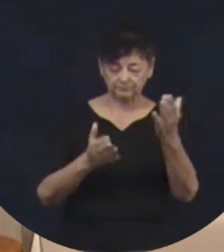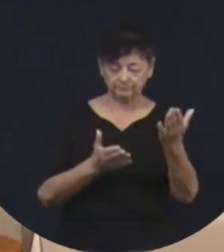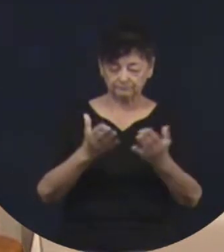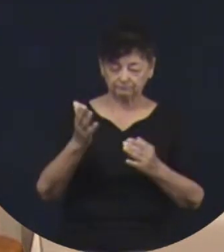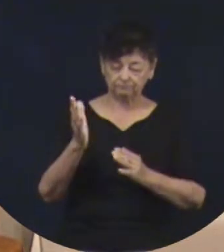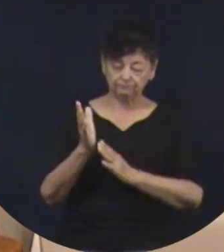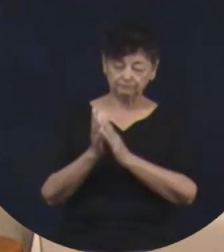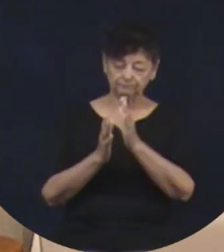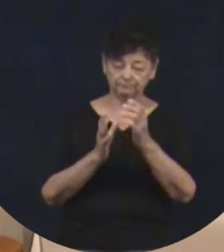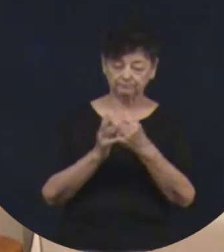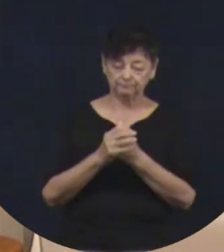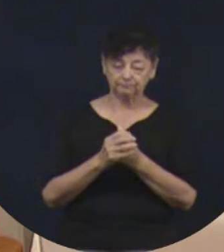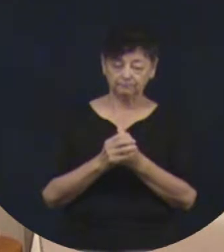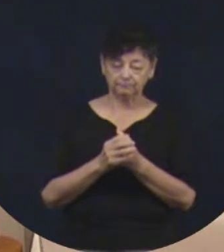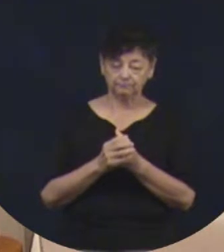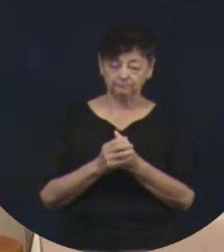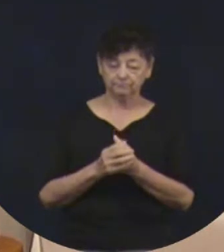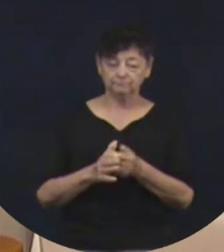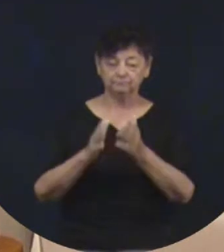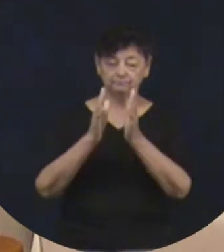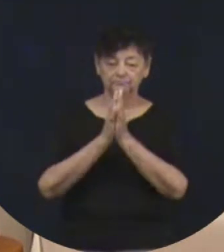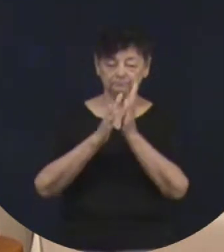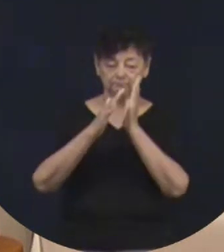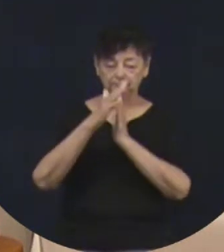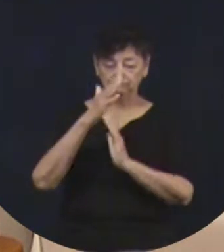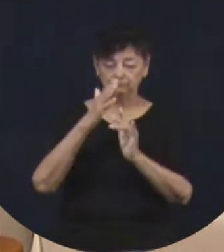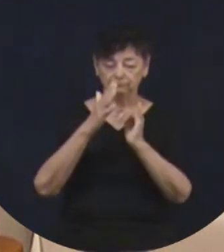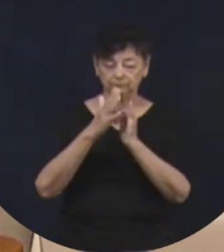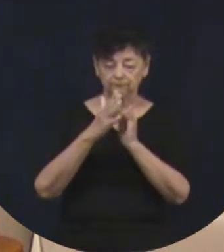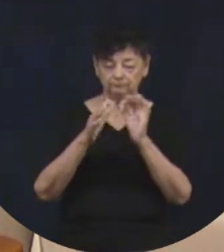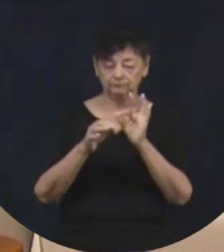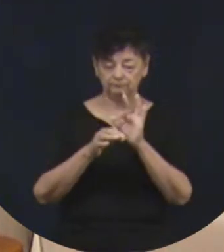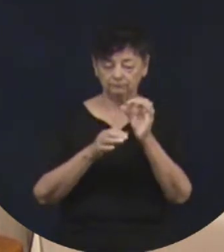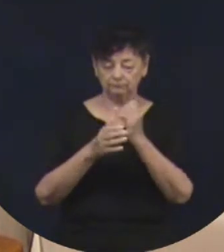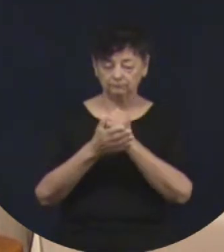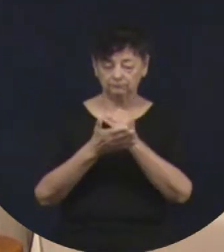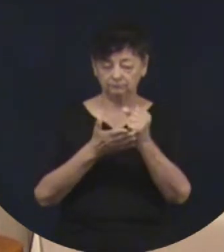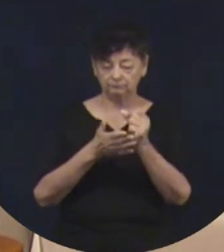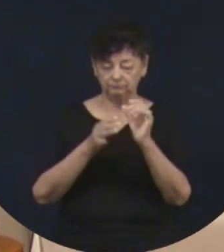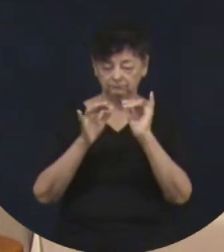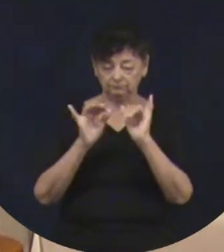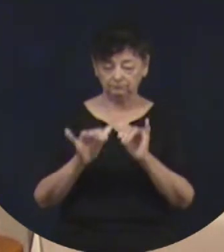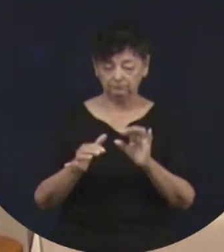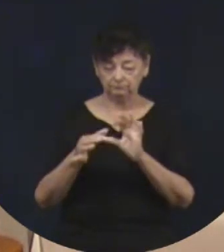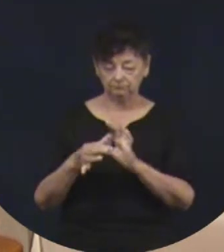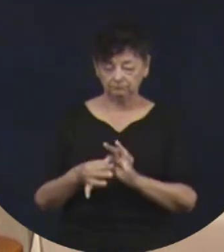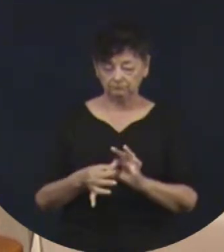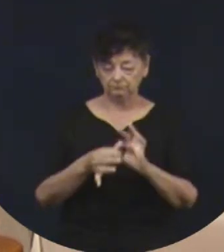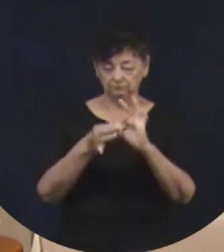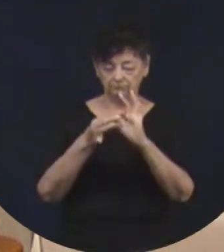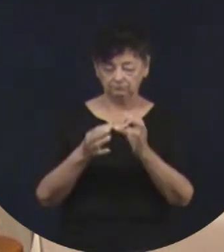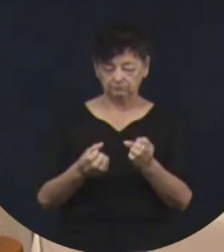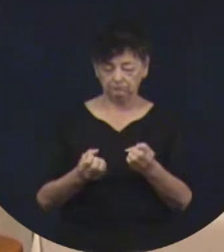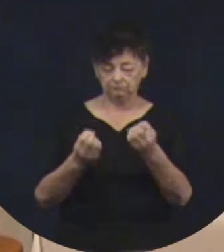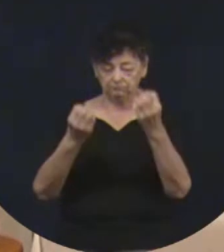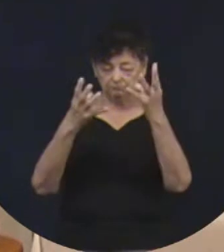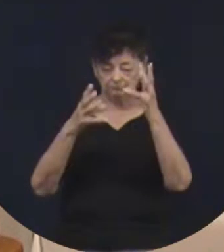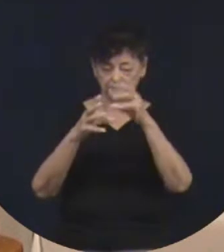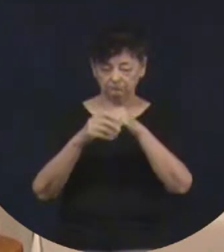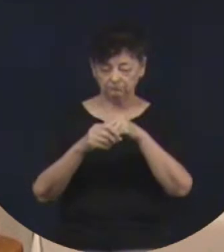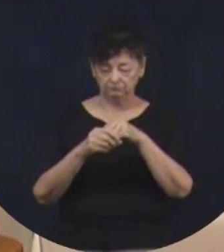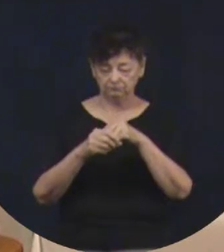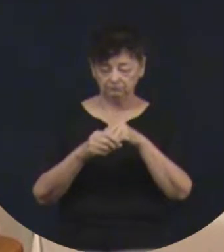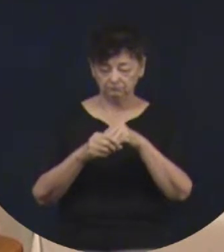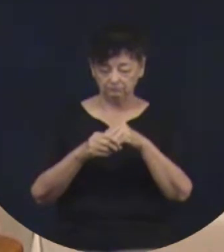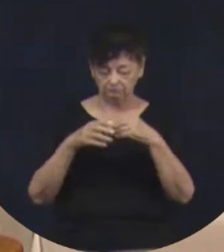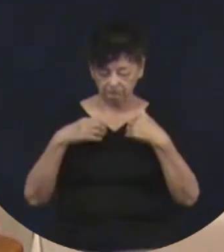en tu presencia. Te pedimos humildemente que el Espíritu Santo congregue en la unidad a cuantos